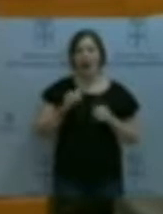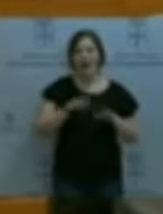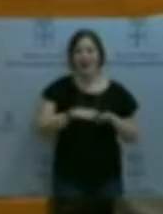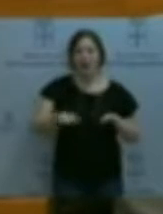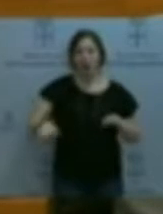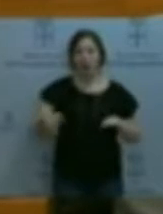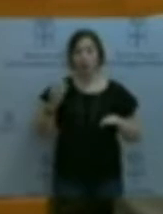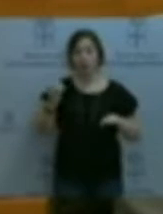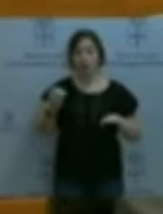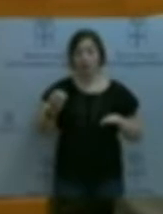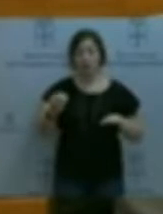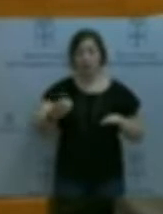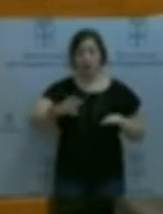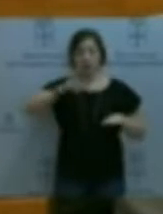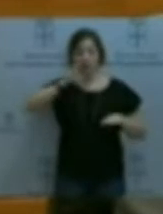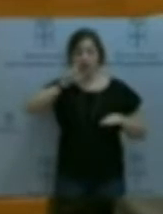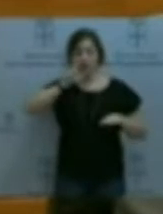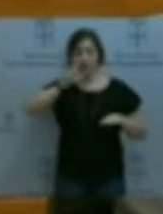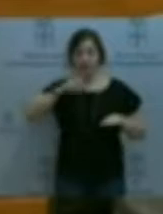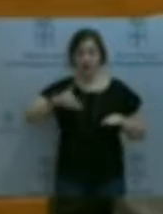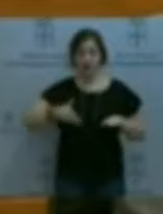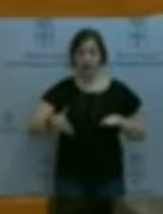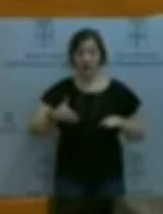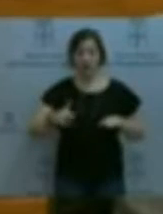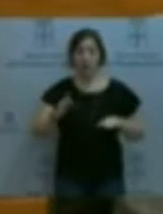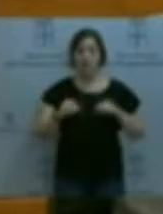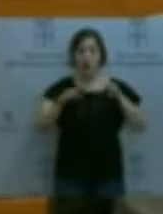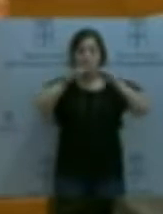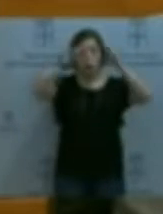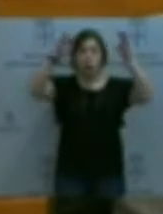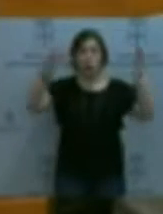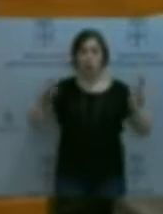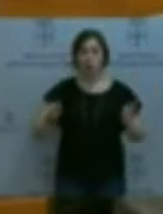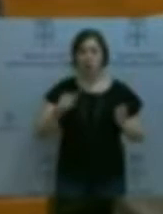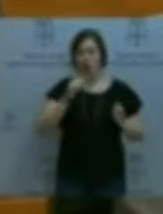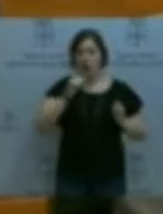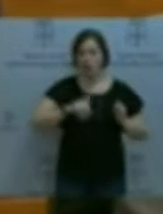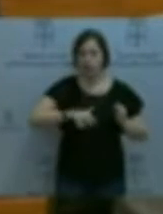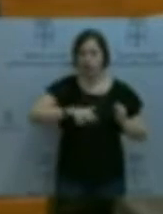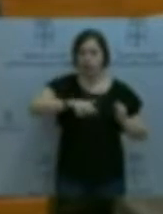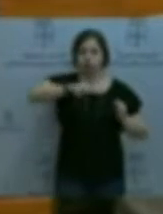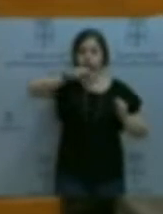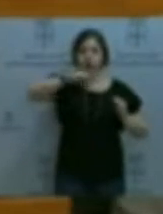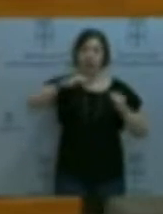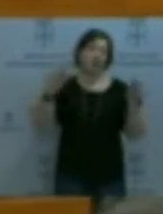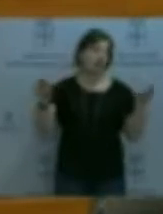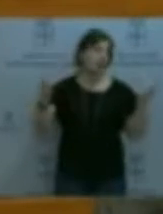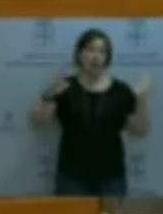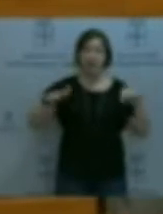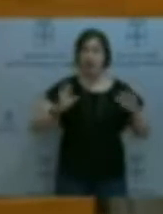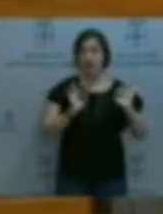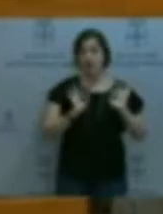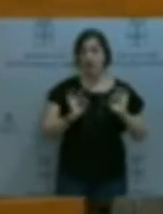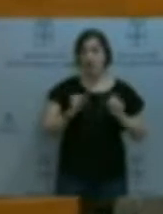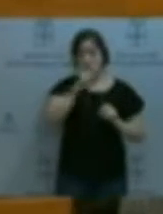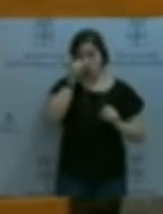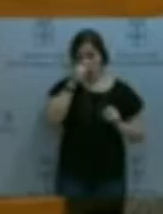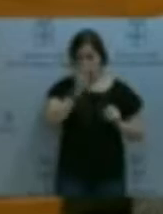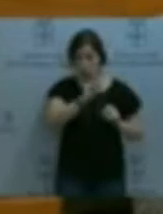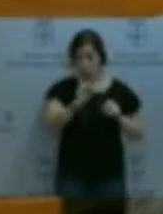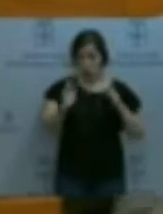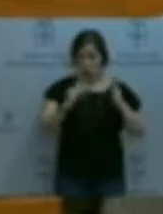inundado. Este es el resultado de su triunvirato socialista allá entre el año 2004 y 2011, época, por si alguno no